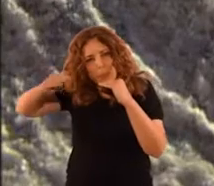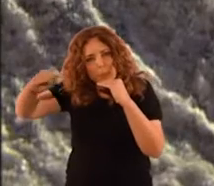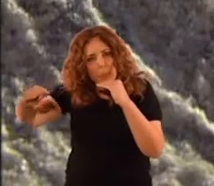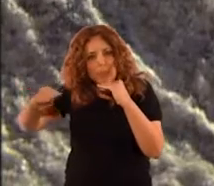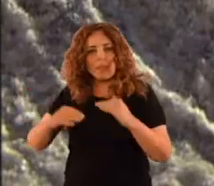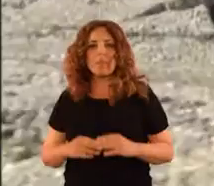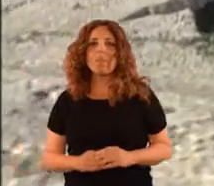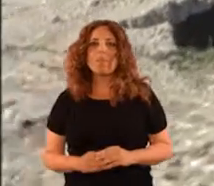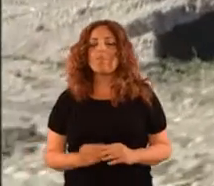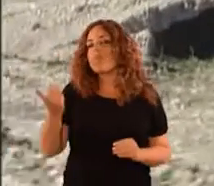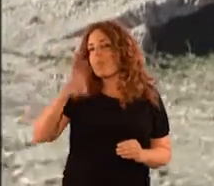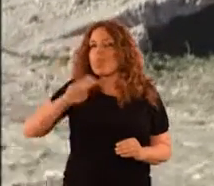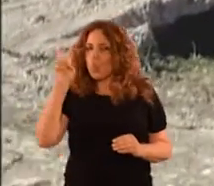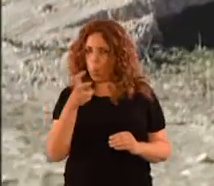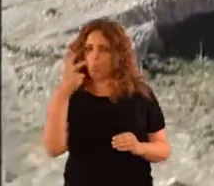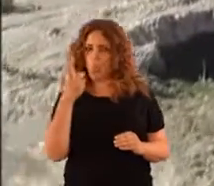milimétricas.